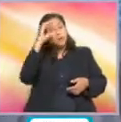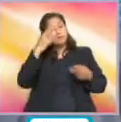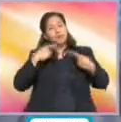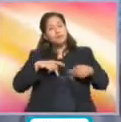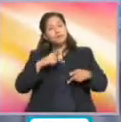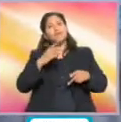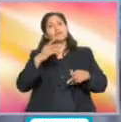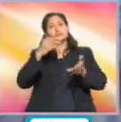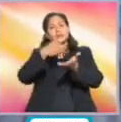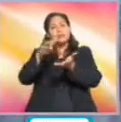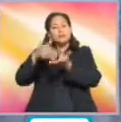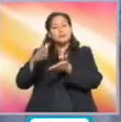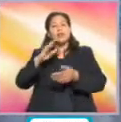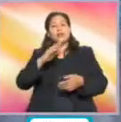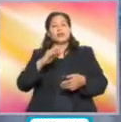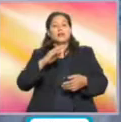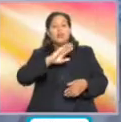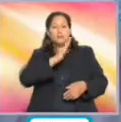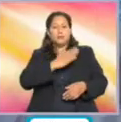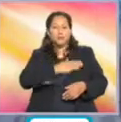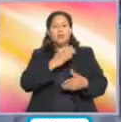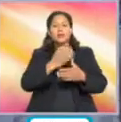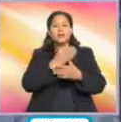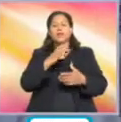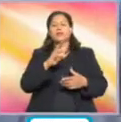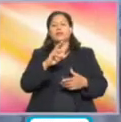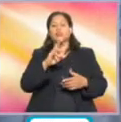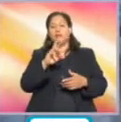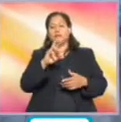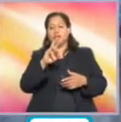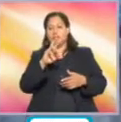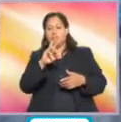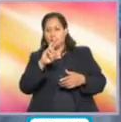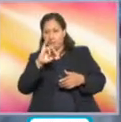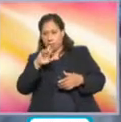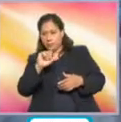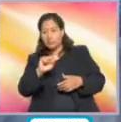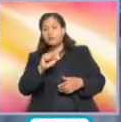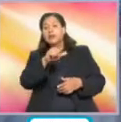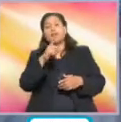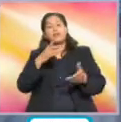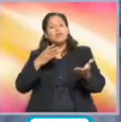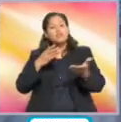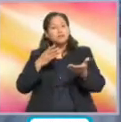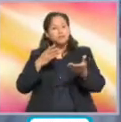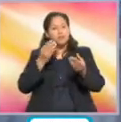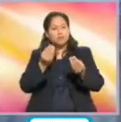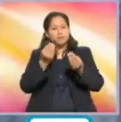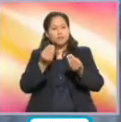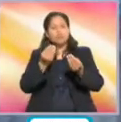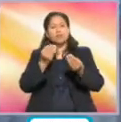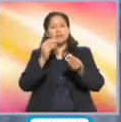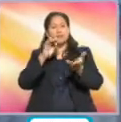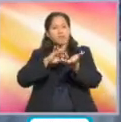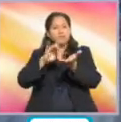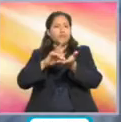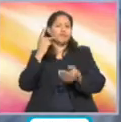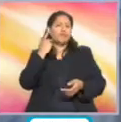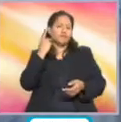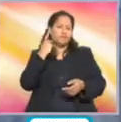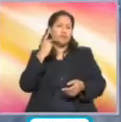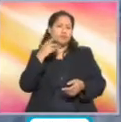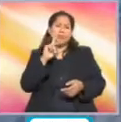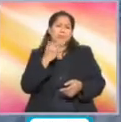del exilio español. Es el Café Villarías. Ellos se ve que estaban muy metidos en política, pero en